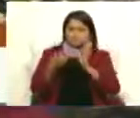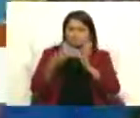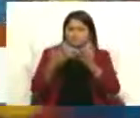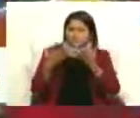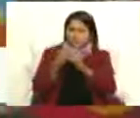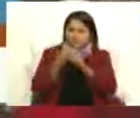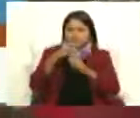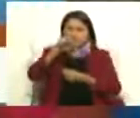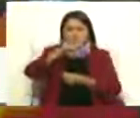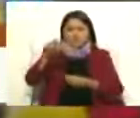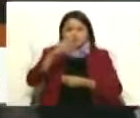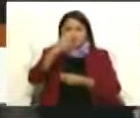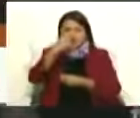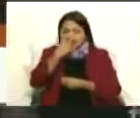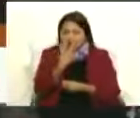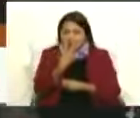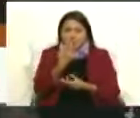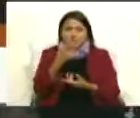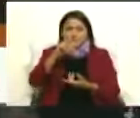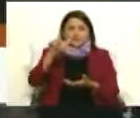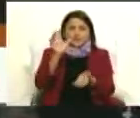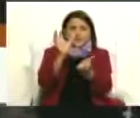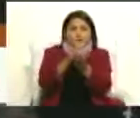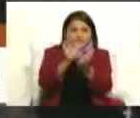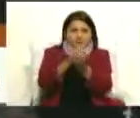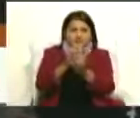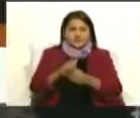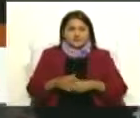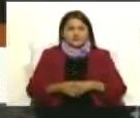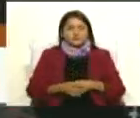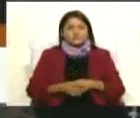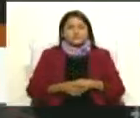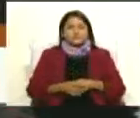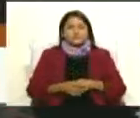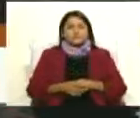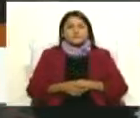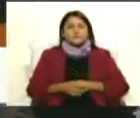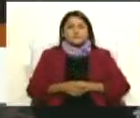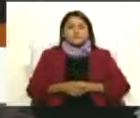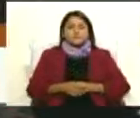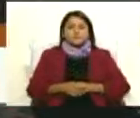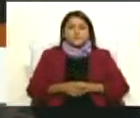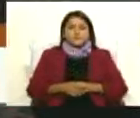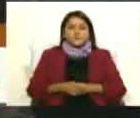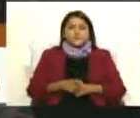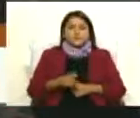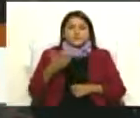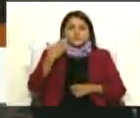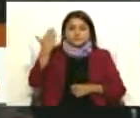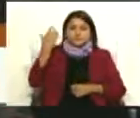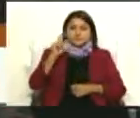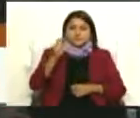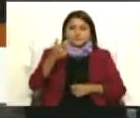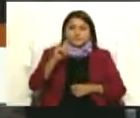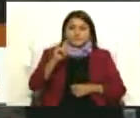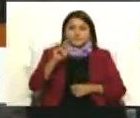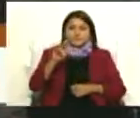humildes, al lado de los margariteños, ese es Giuseppe Alessandrello.